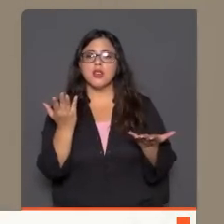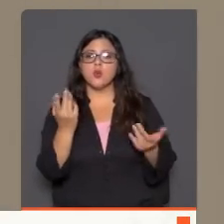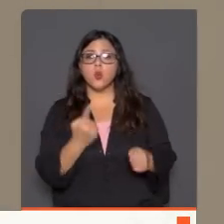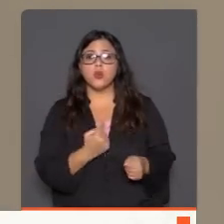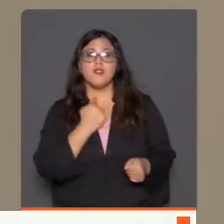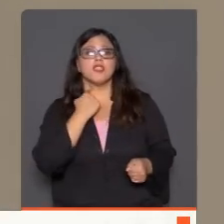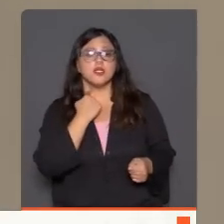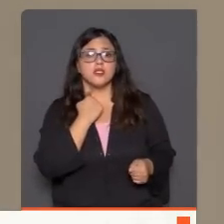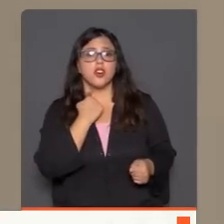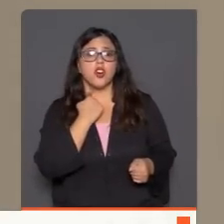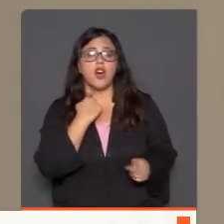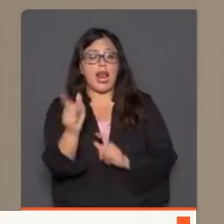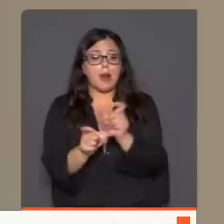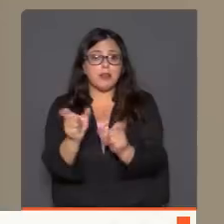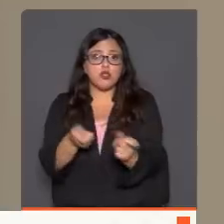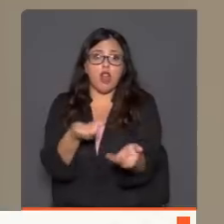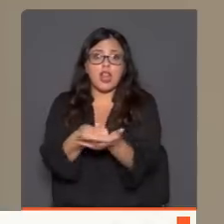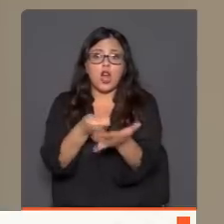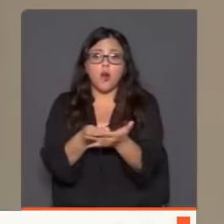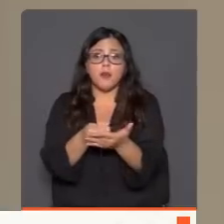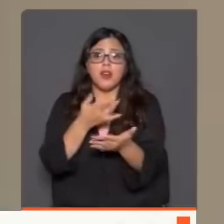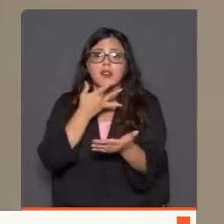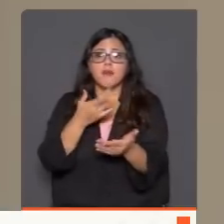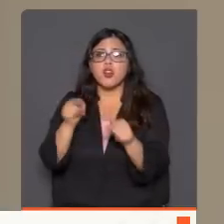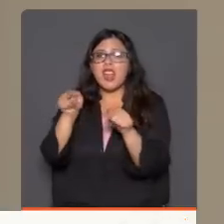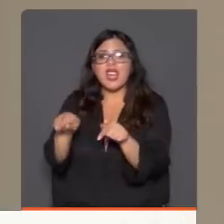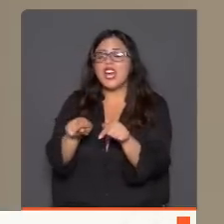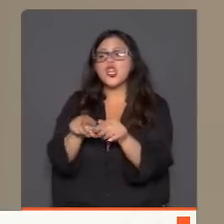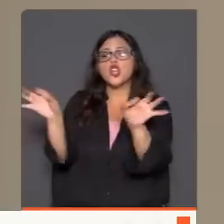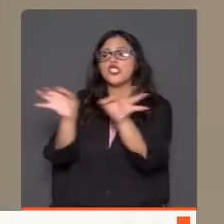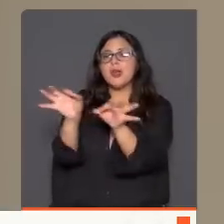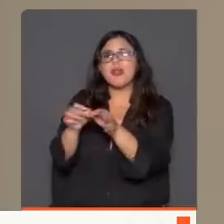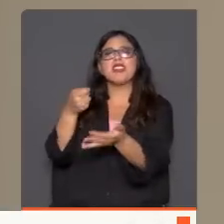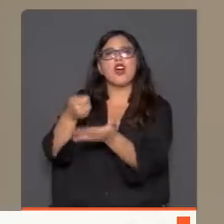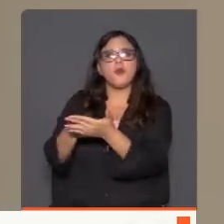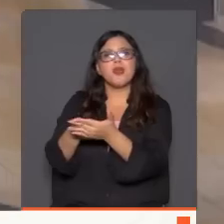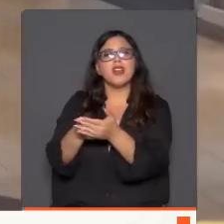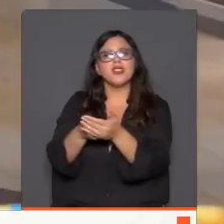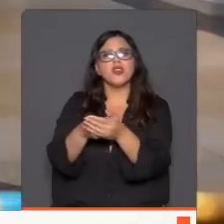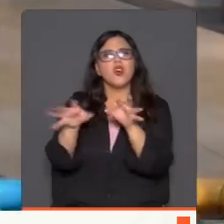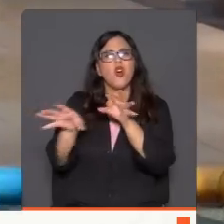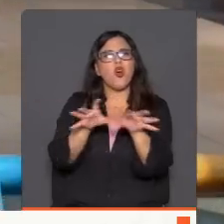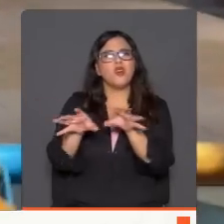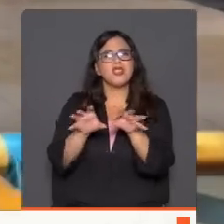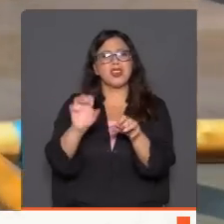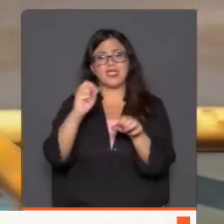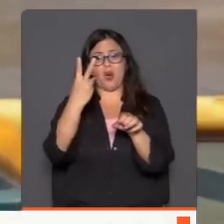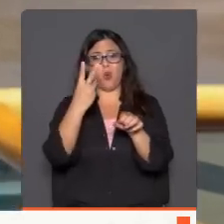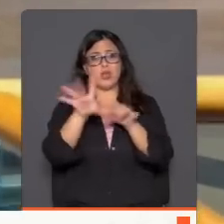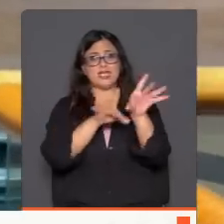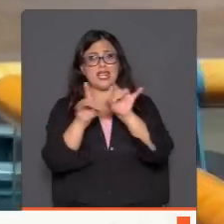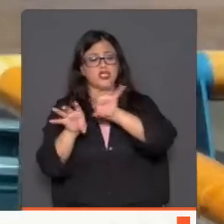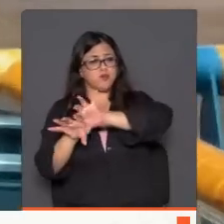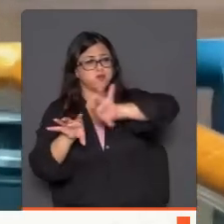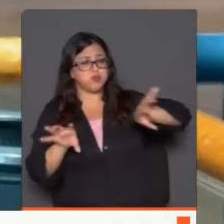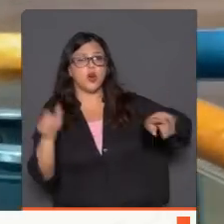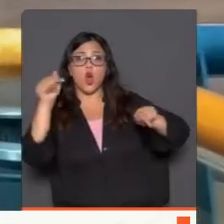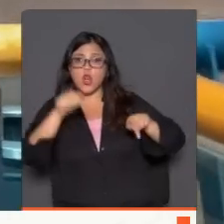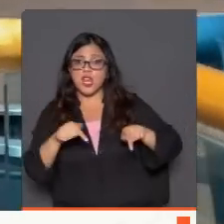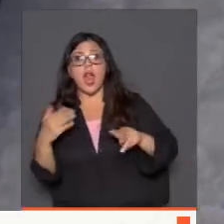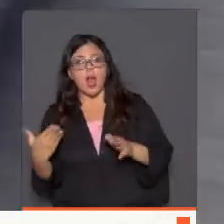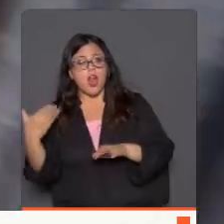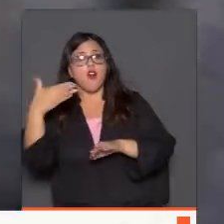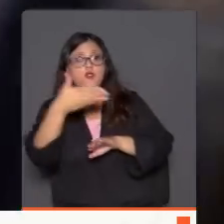consumidores porque el consumidor no se le está señalando que está comprando un producto de segunda selección. Hoy, al ir a la misma tienda en la Florida,